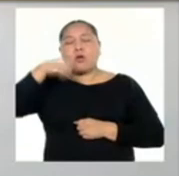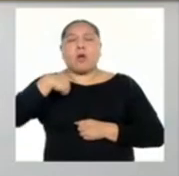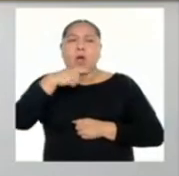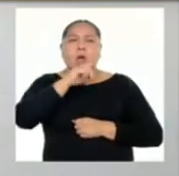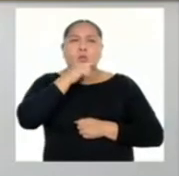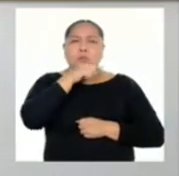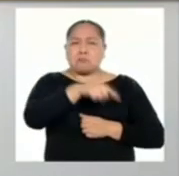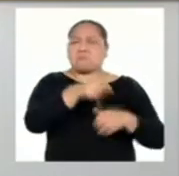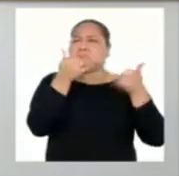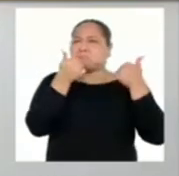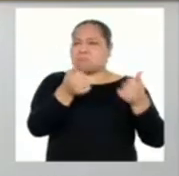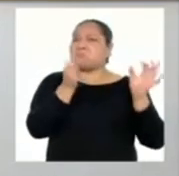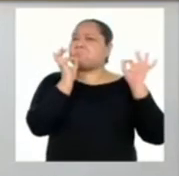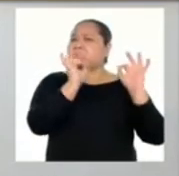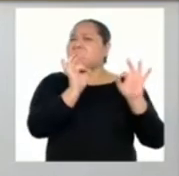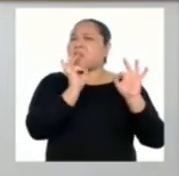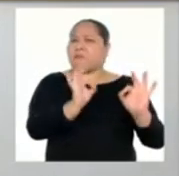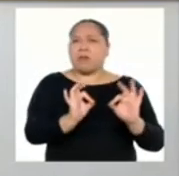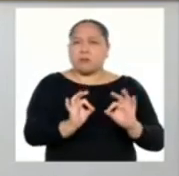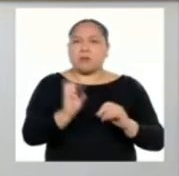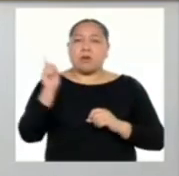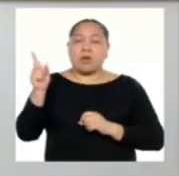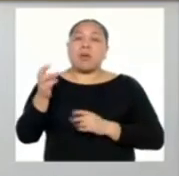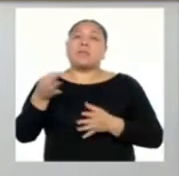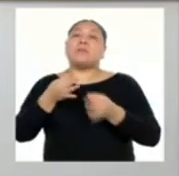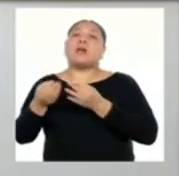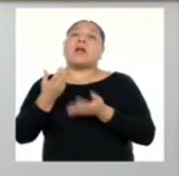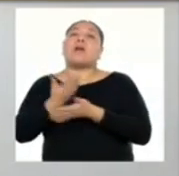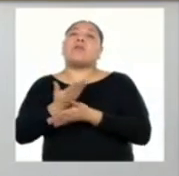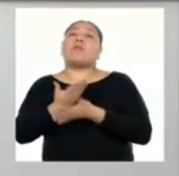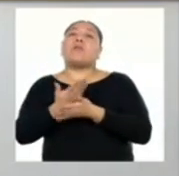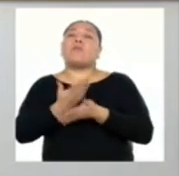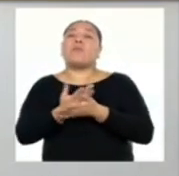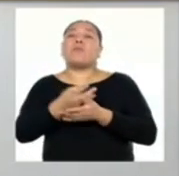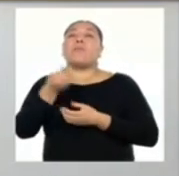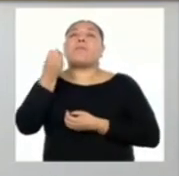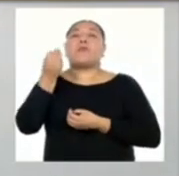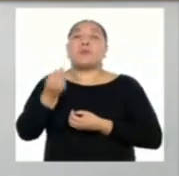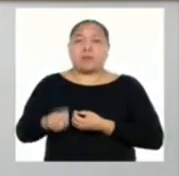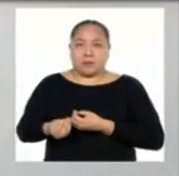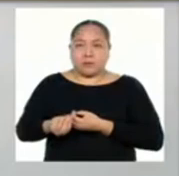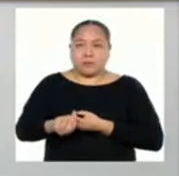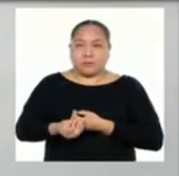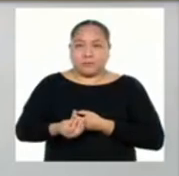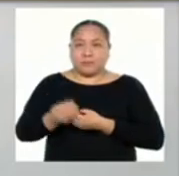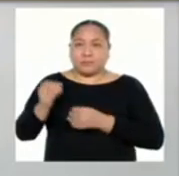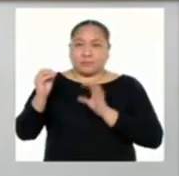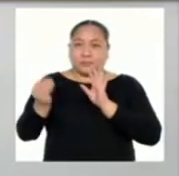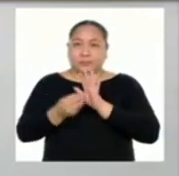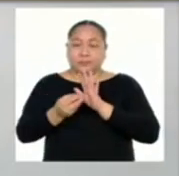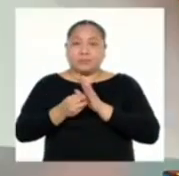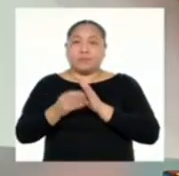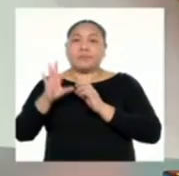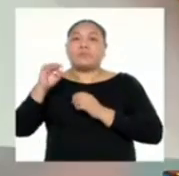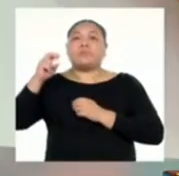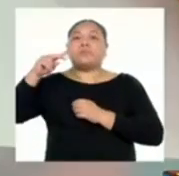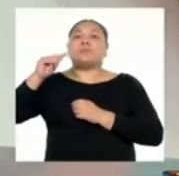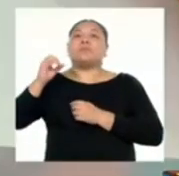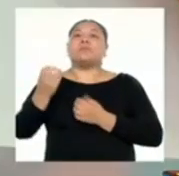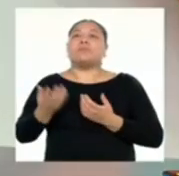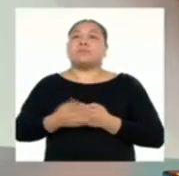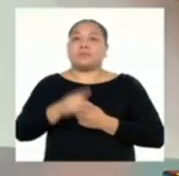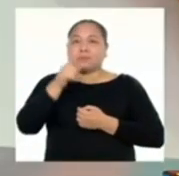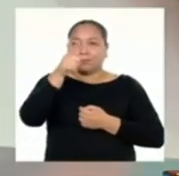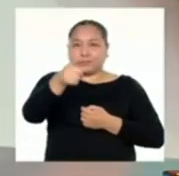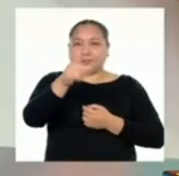a la mujer fue adecuado, debe asimismo sustentar con argumentos basado en fuentes.